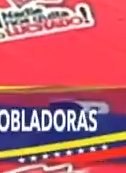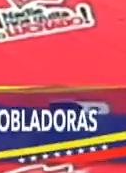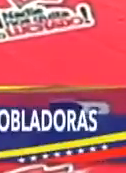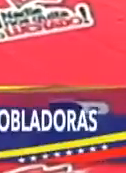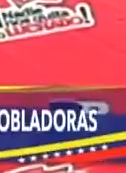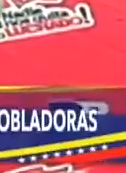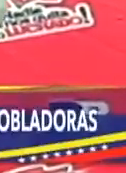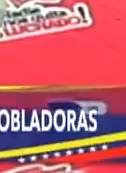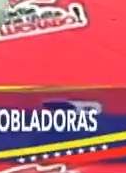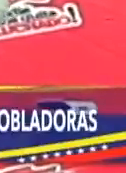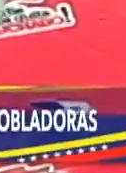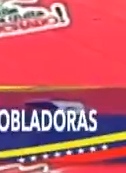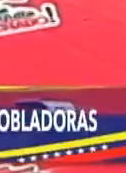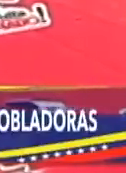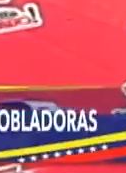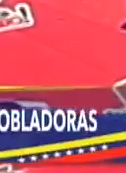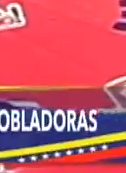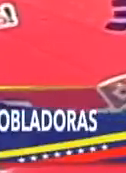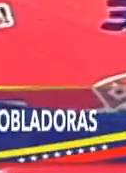d